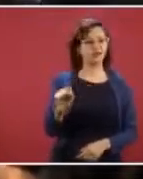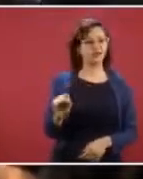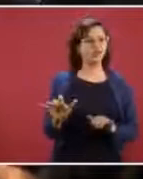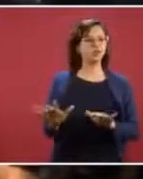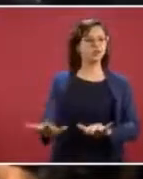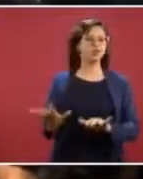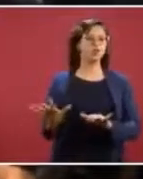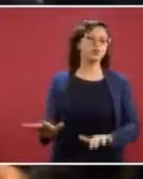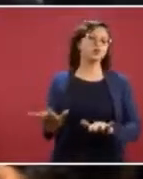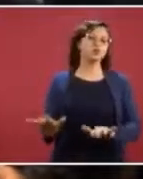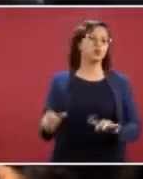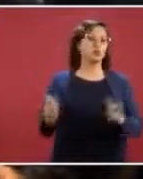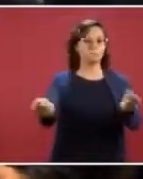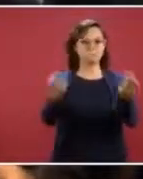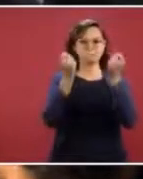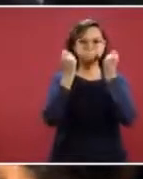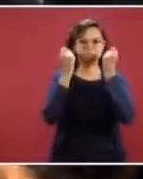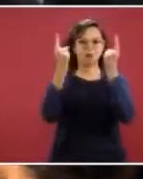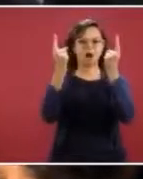extraordinario,